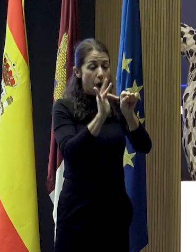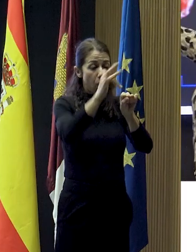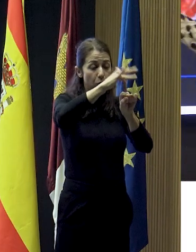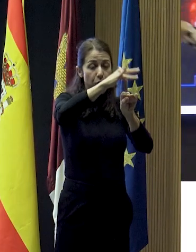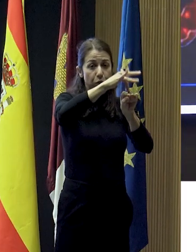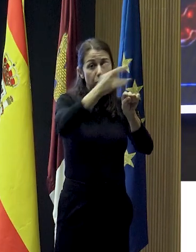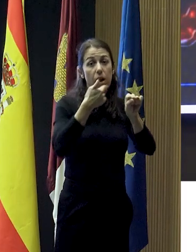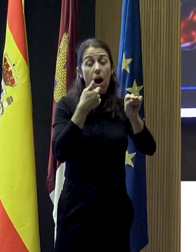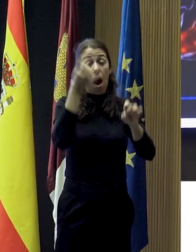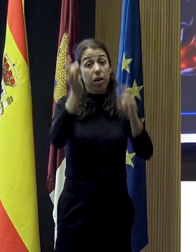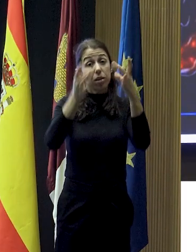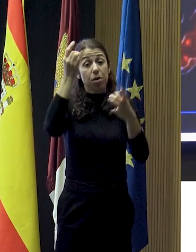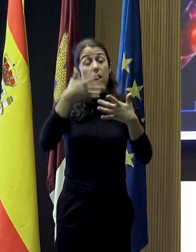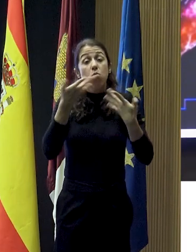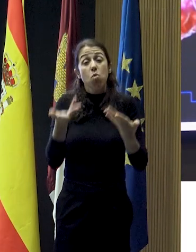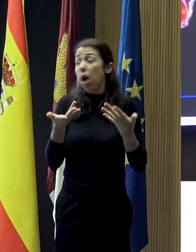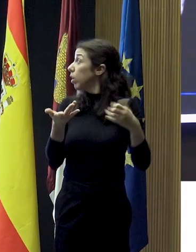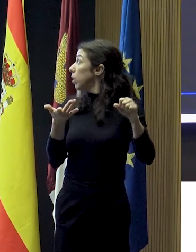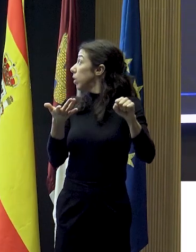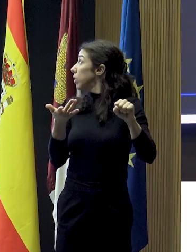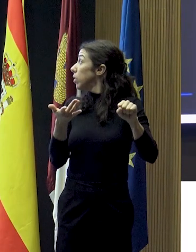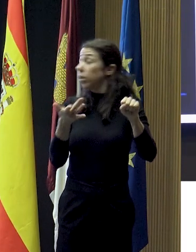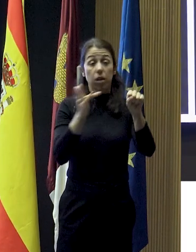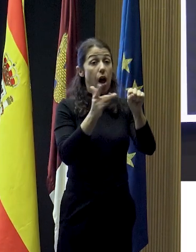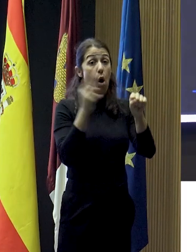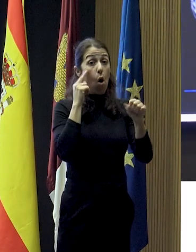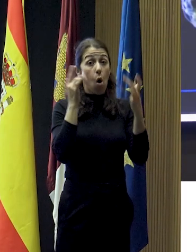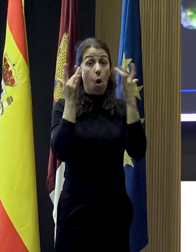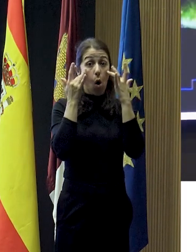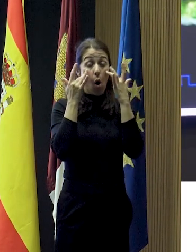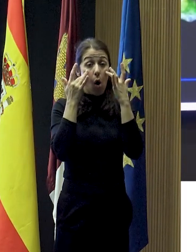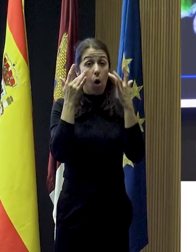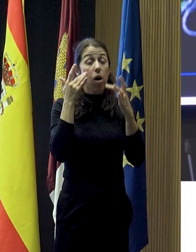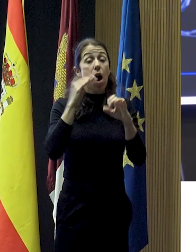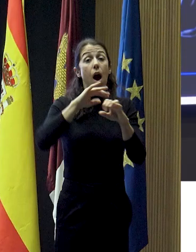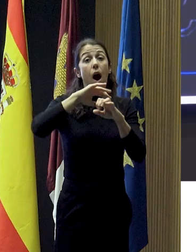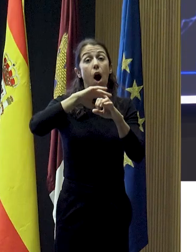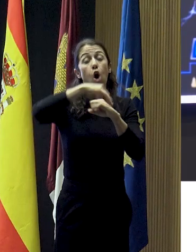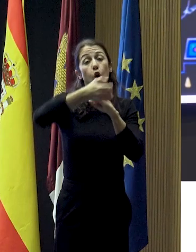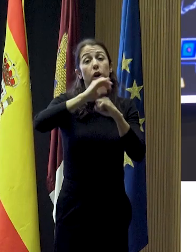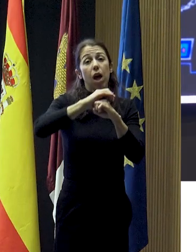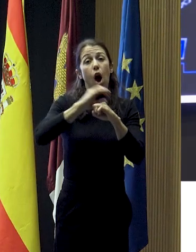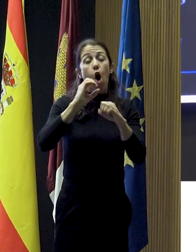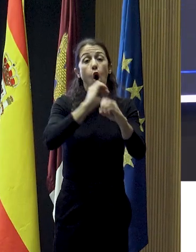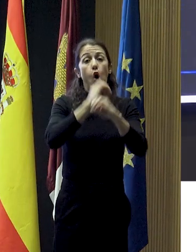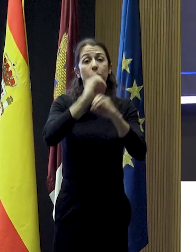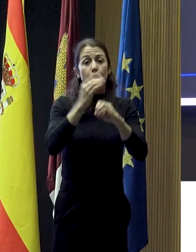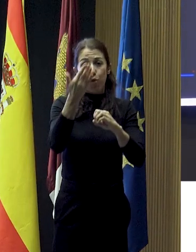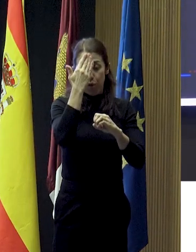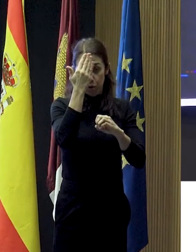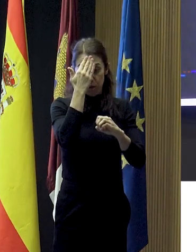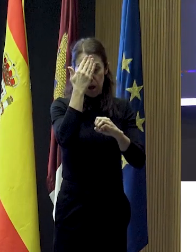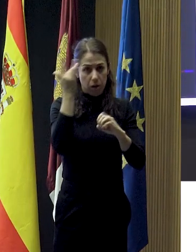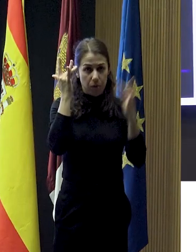arriba, la actividad es en esta parte, en la que está cerca de los ojos, que se llama corteza orbitofrontal, ¿vale? Por